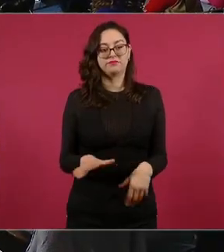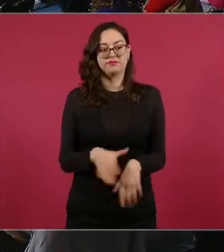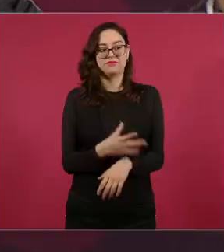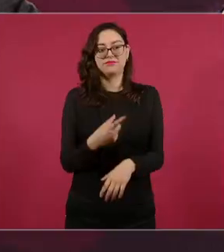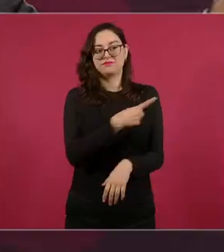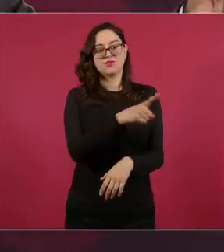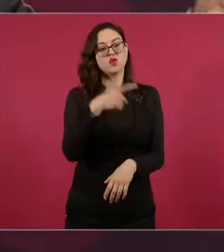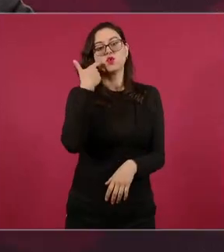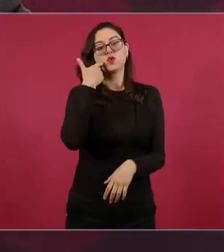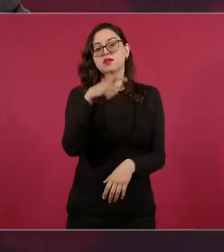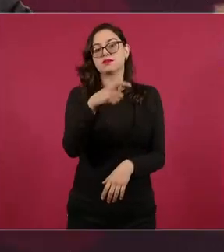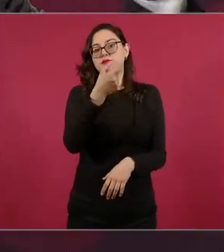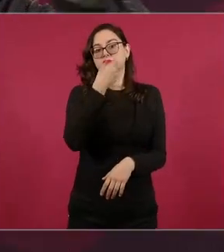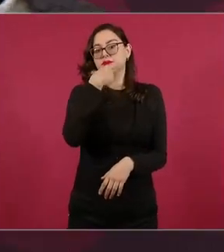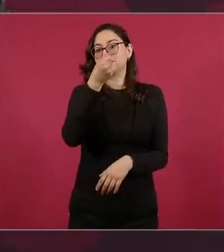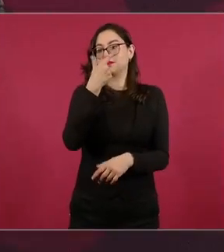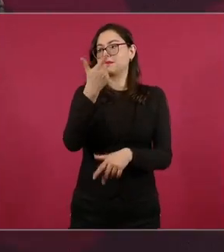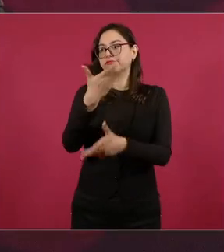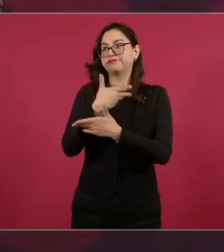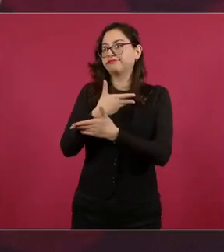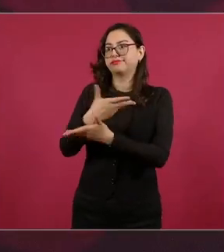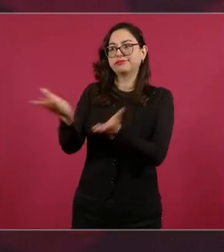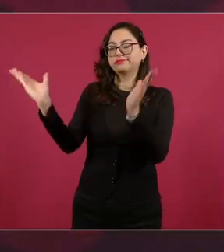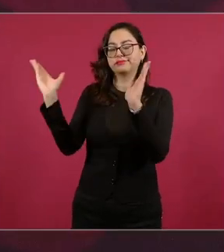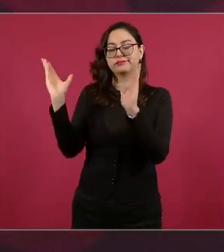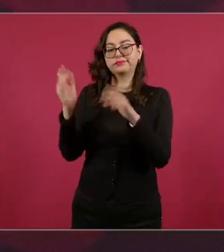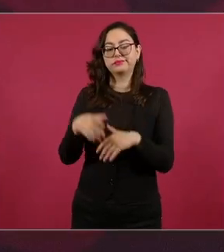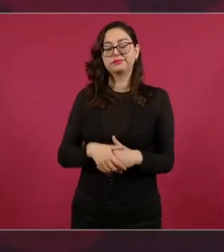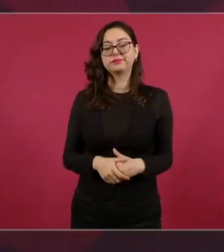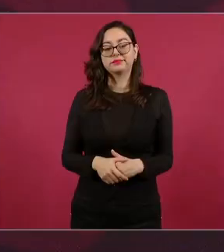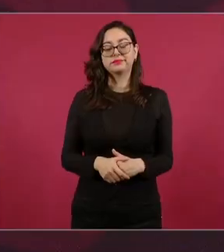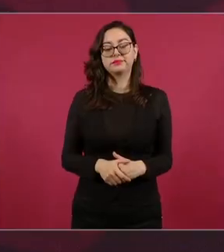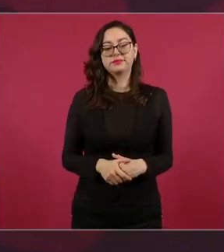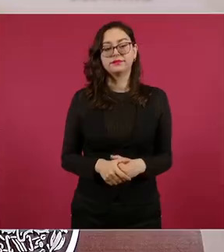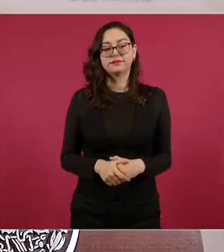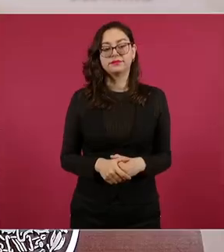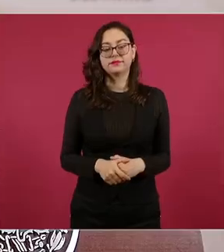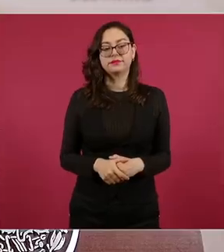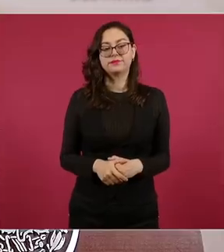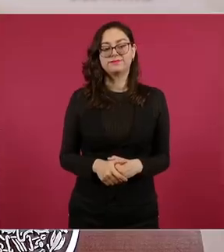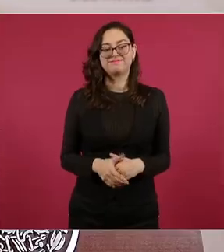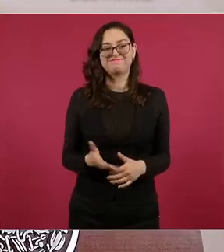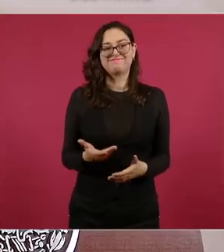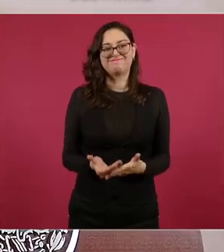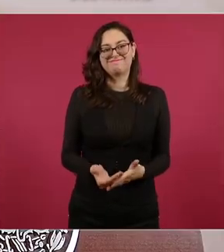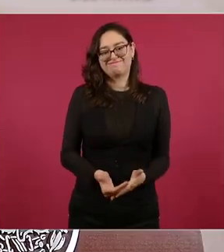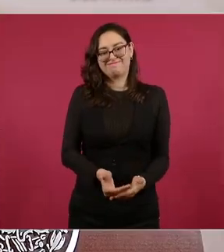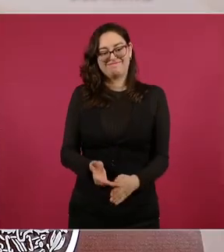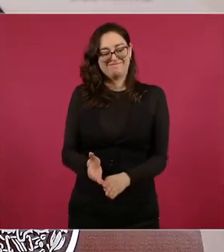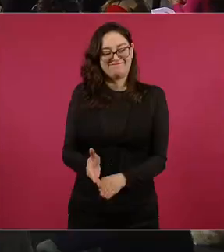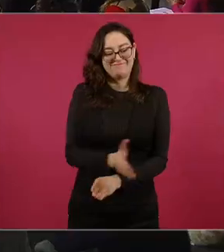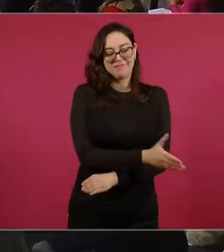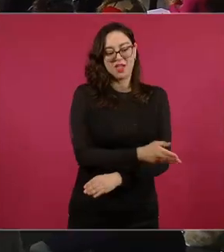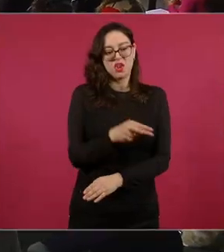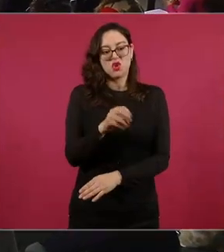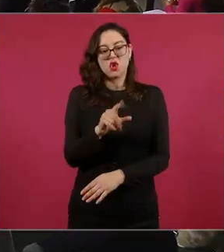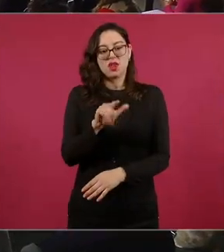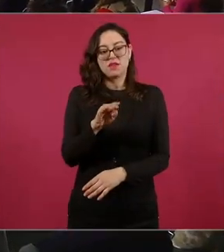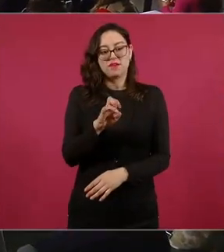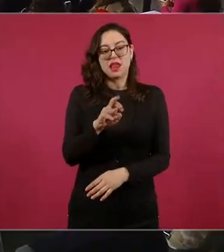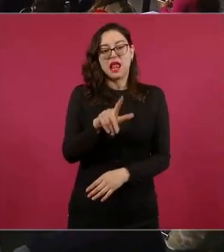medicamentos. Y es que fue una privatización en el periodo neoliberal